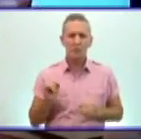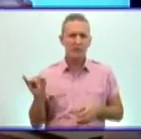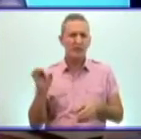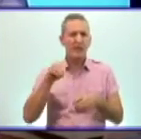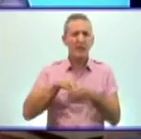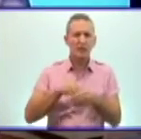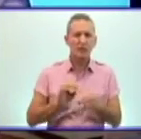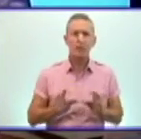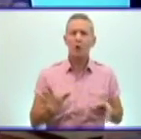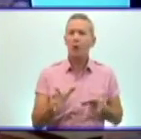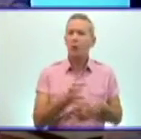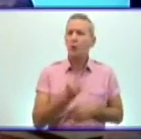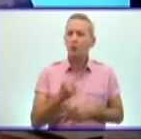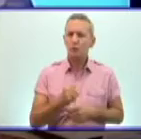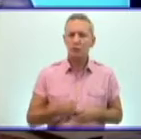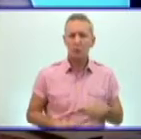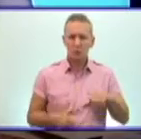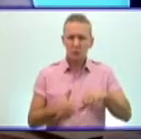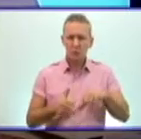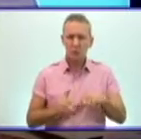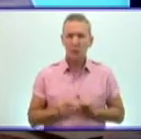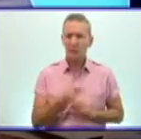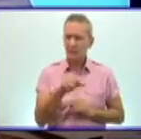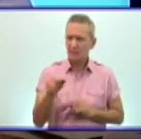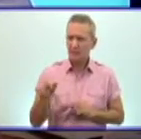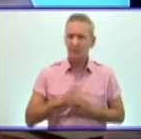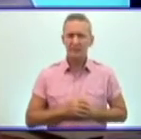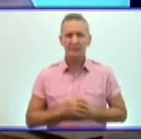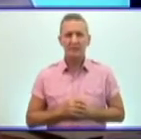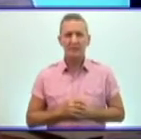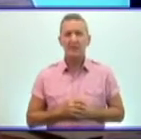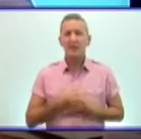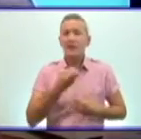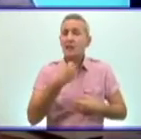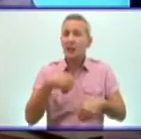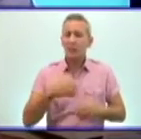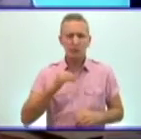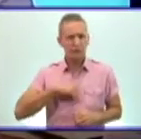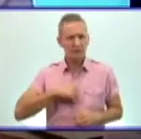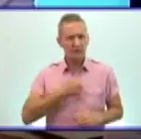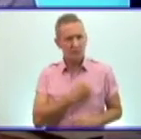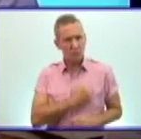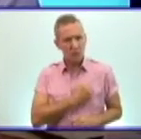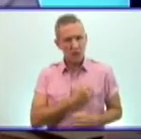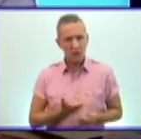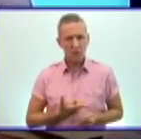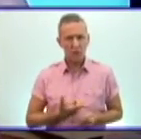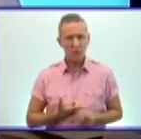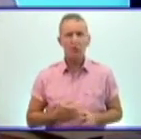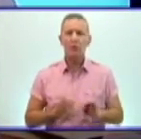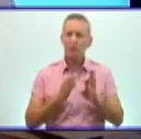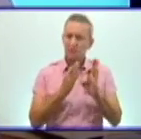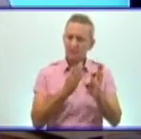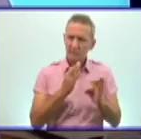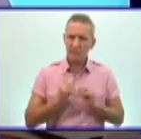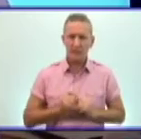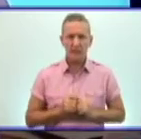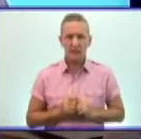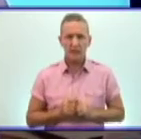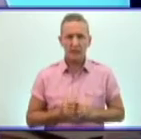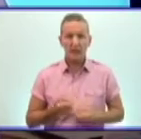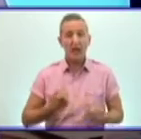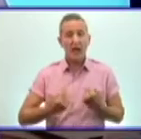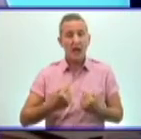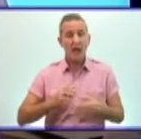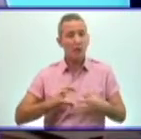los comportamientos del género humano. De alguna manera sentimos amor y somos leales. También de algunas